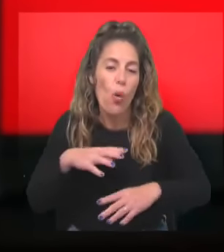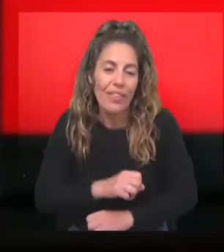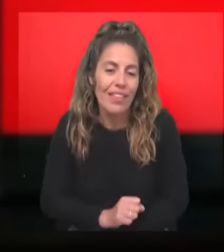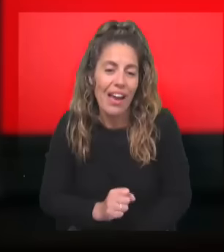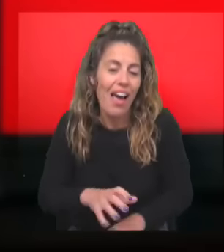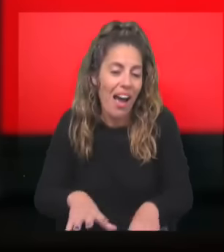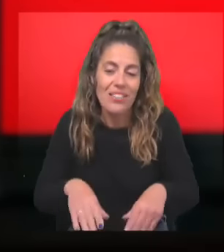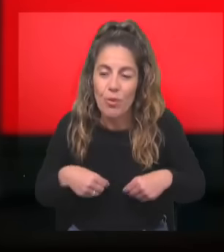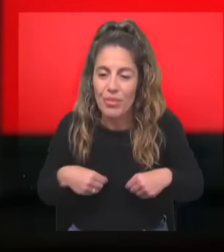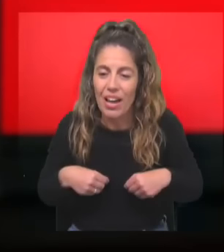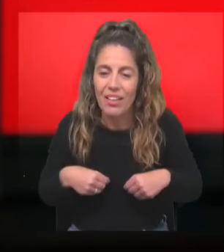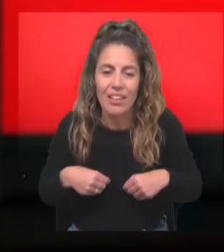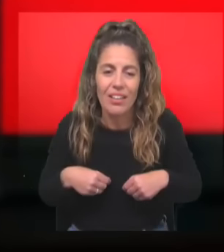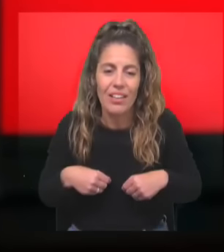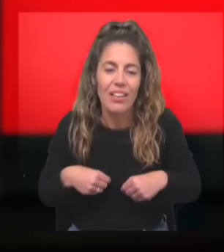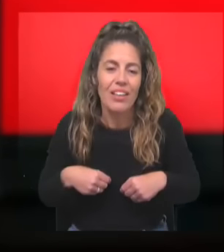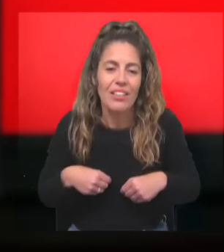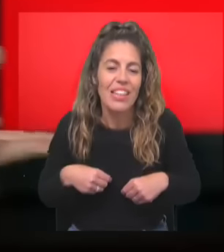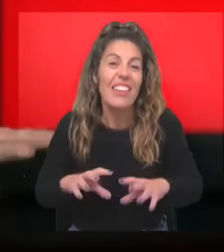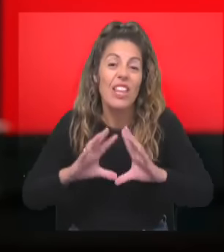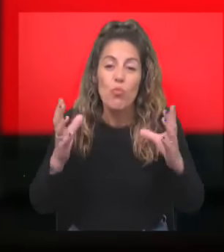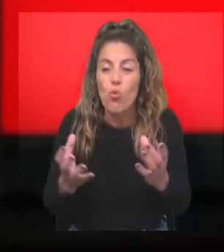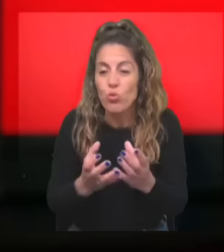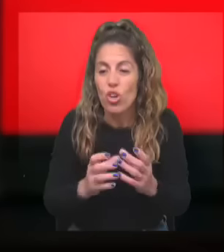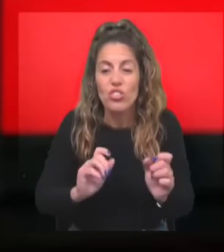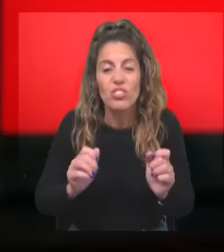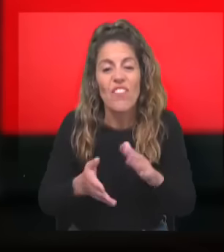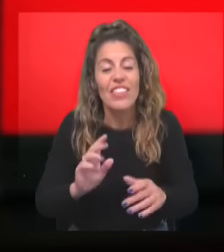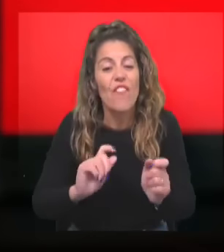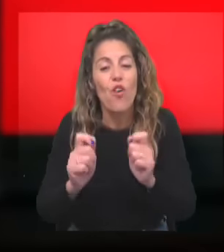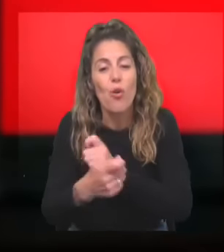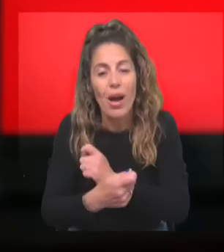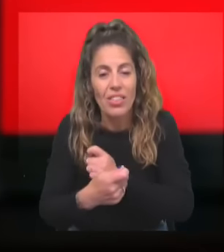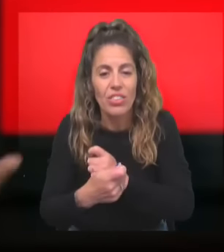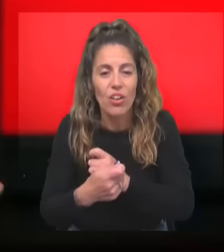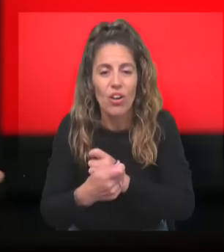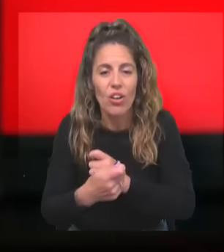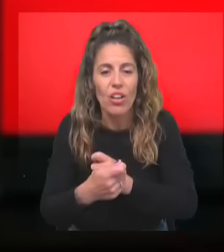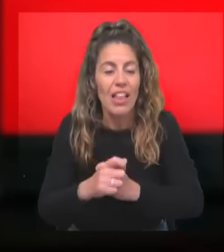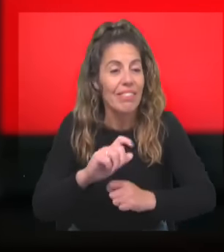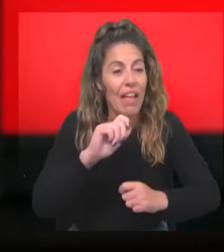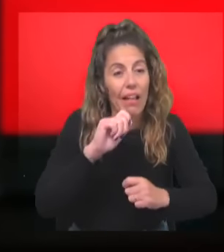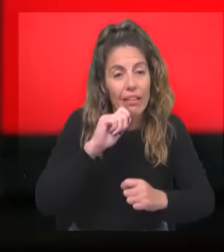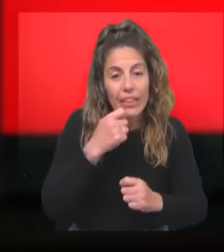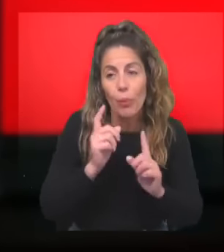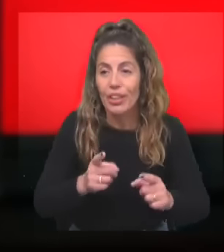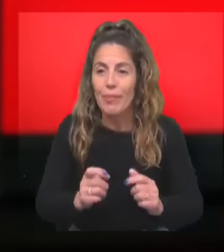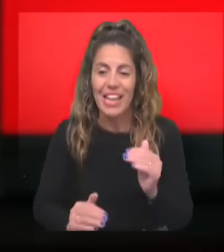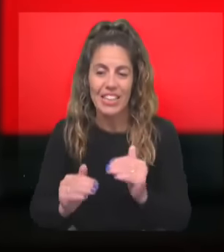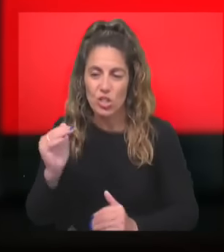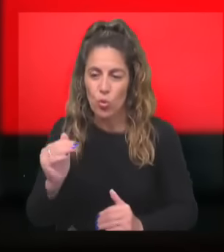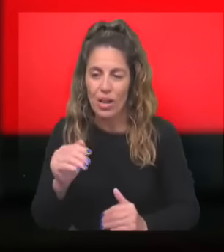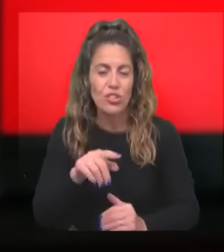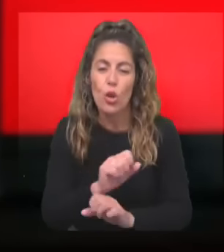este devenir un poco, ¿no?, de este mundo se va transformando en un mundo tan lleno de oportunidades y tan desigual. Entonces hay algo ahí